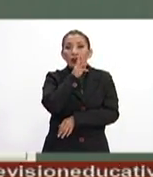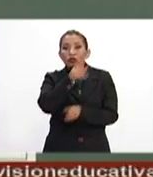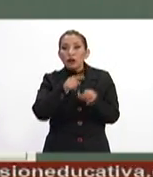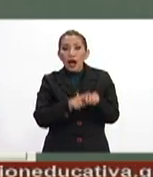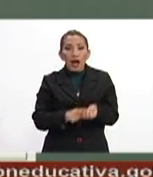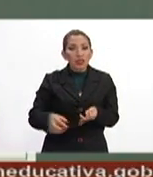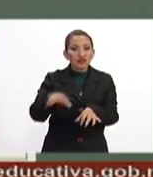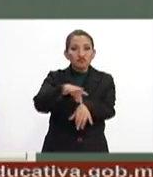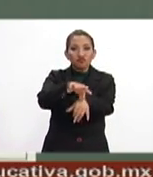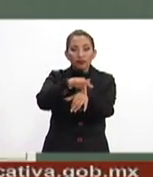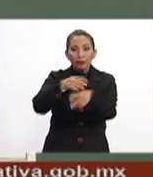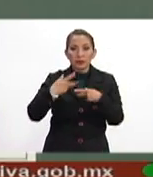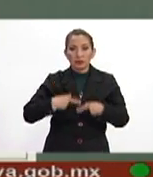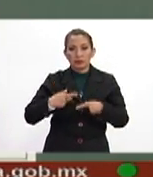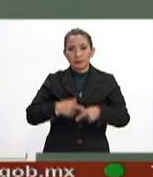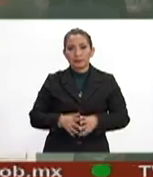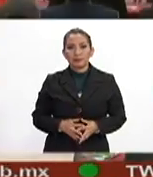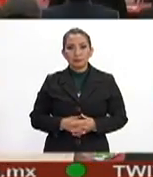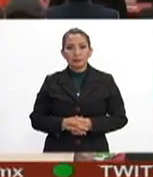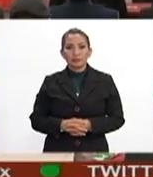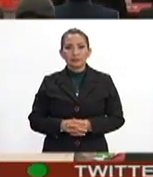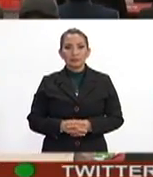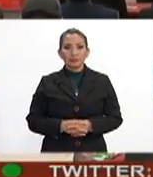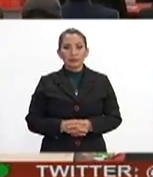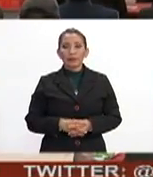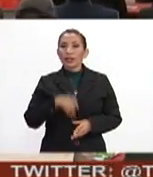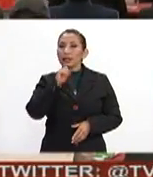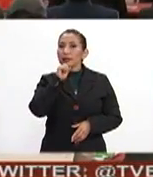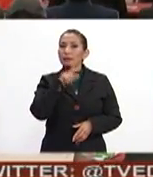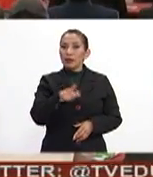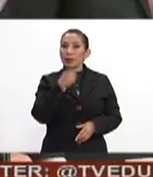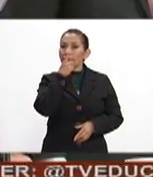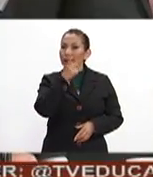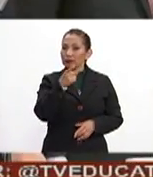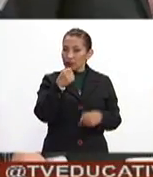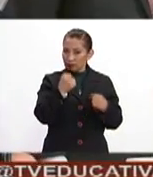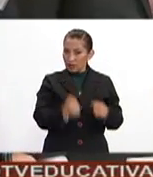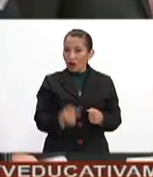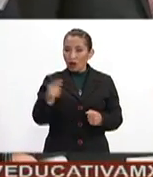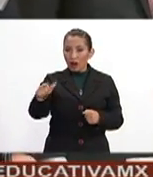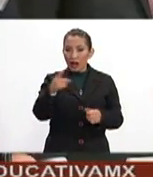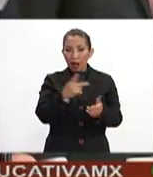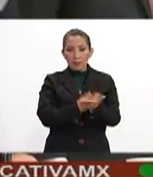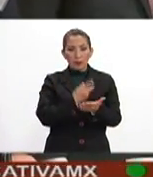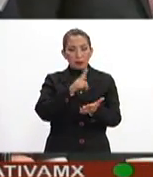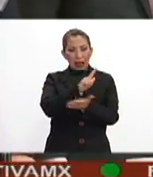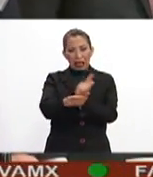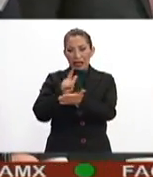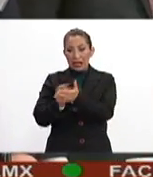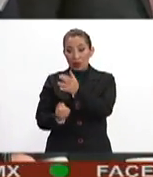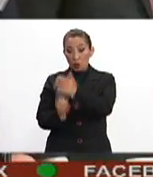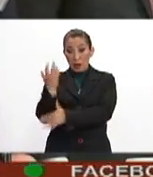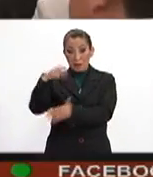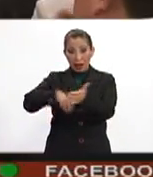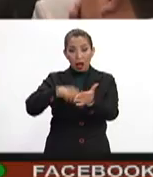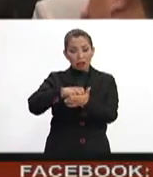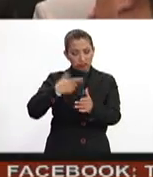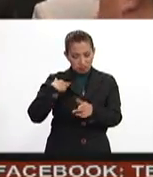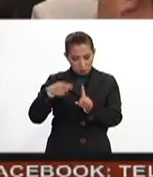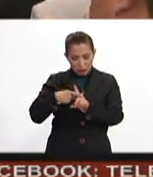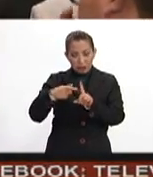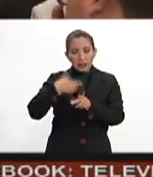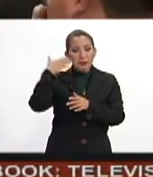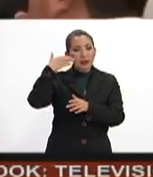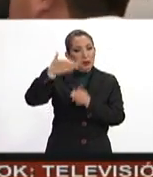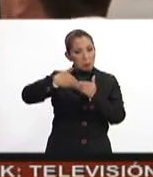resultados tangibles para la sociedad. También se afirmó que las reformas estructurales dejarán secuelas positivas